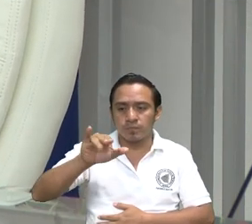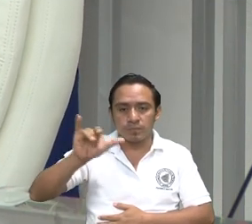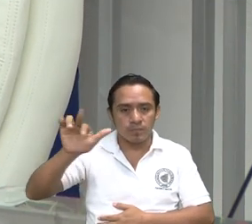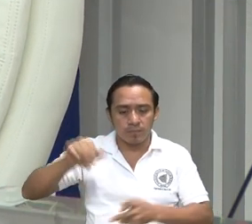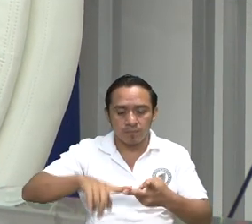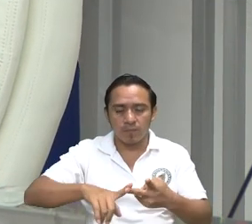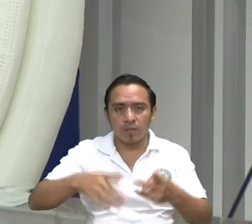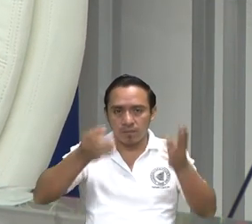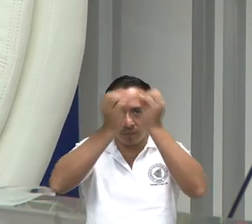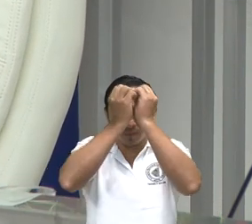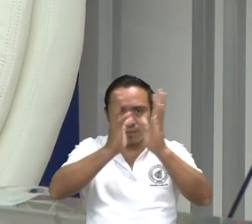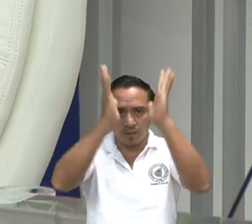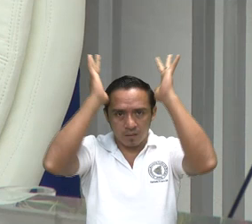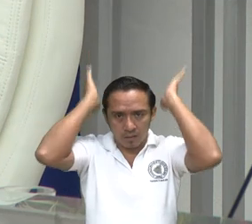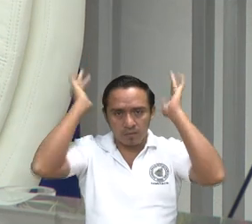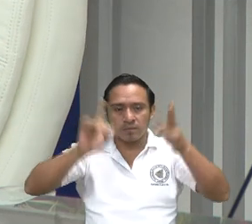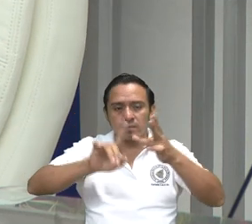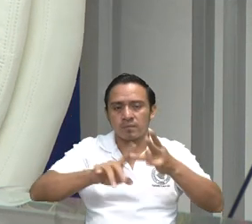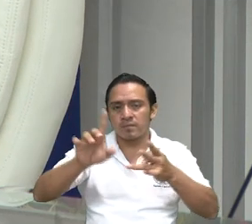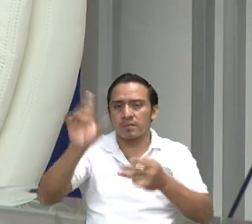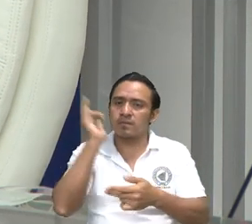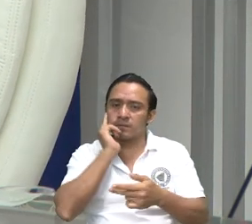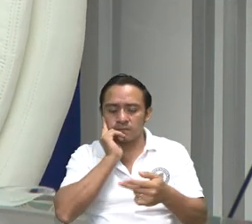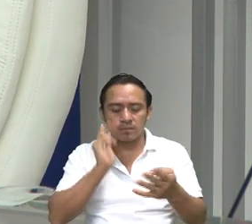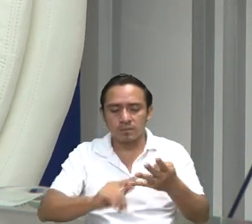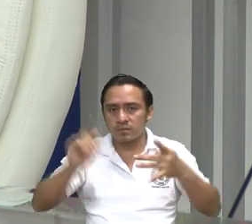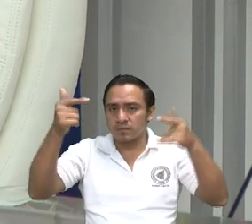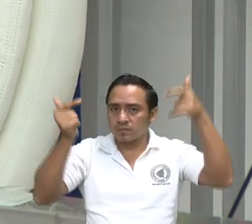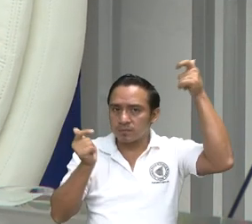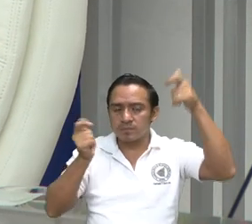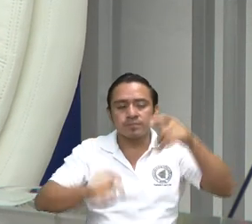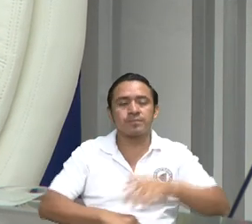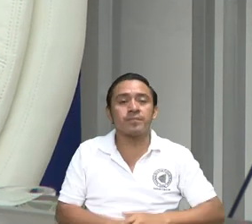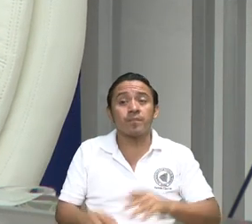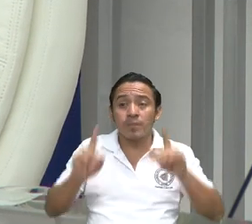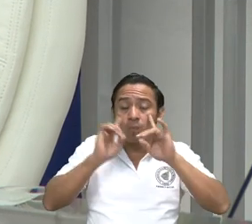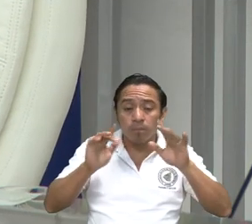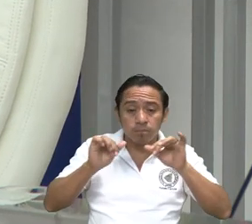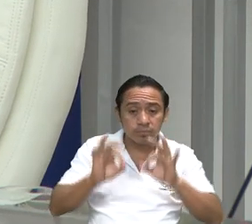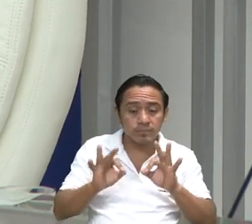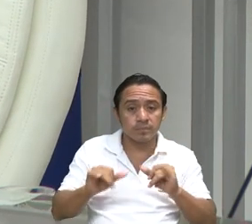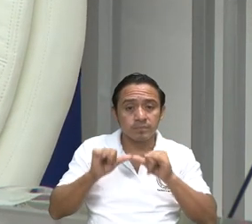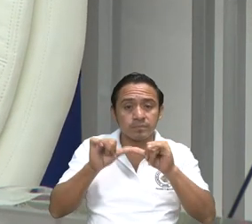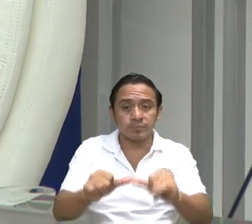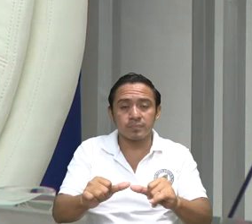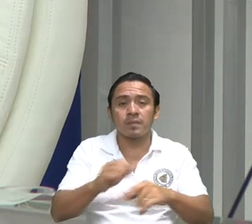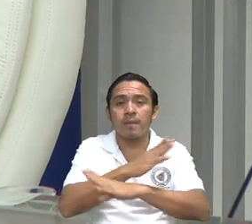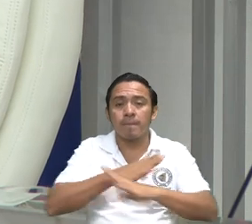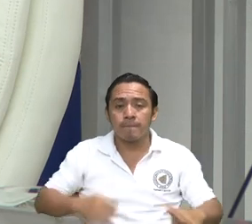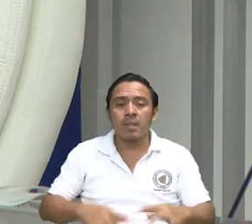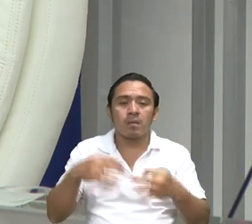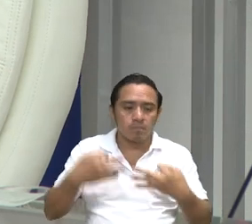Diriangén, Darío y Sandino con el establecimiento, preservación y defensa de la paz